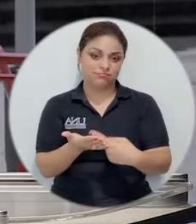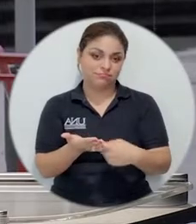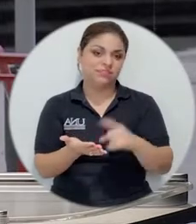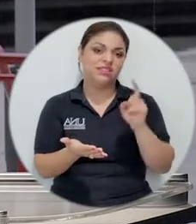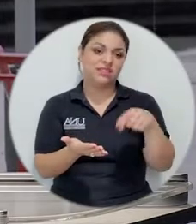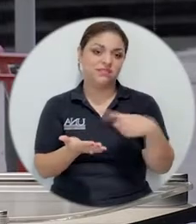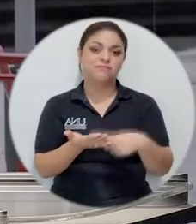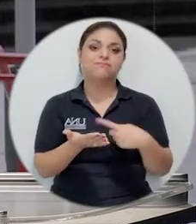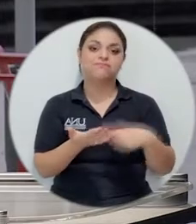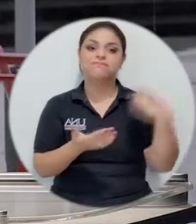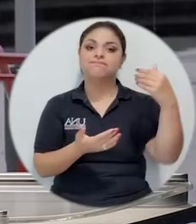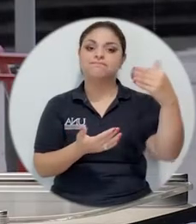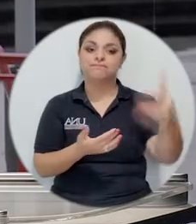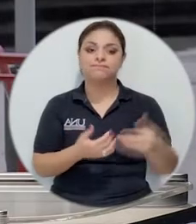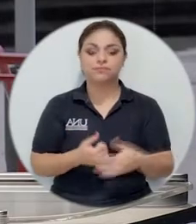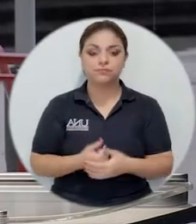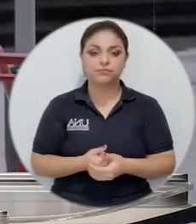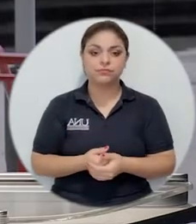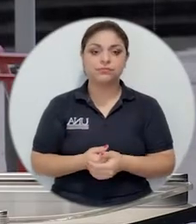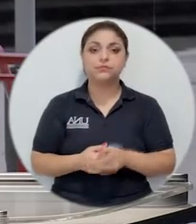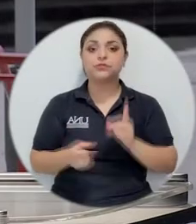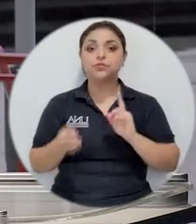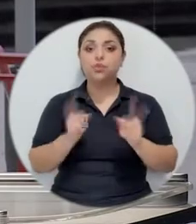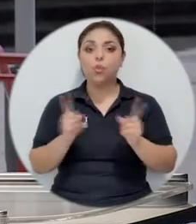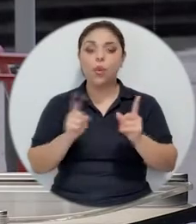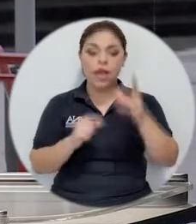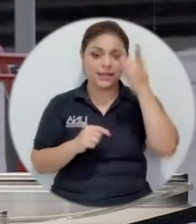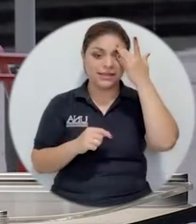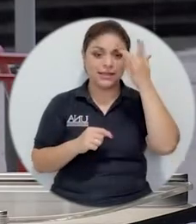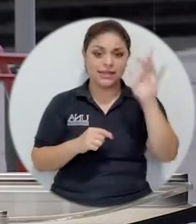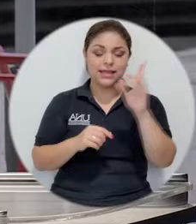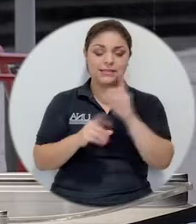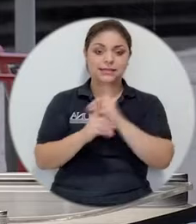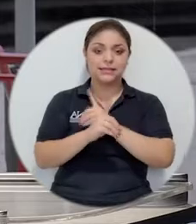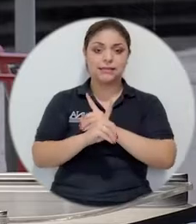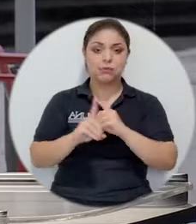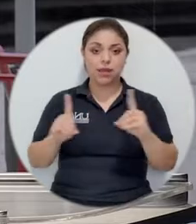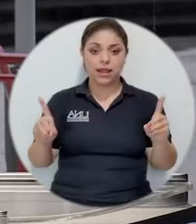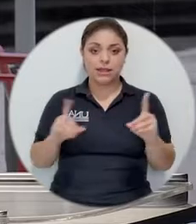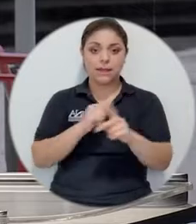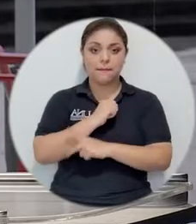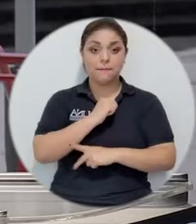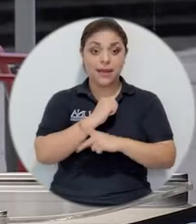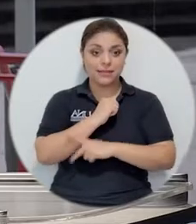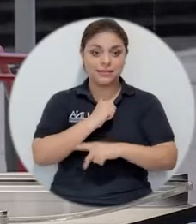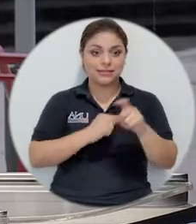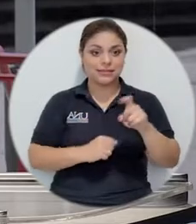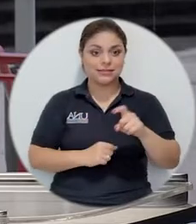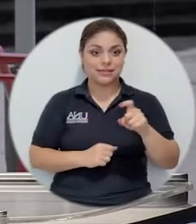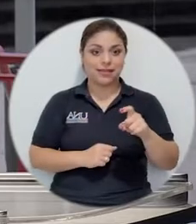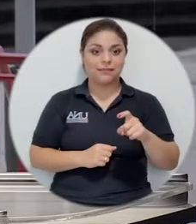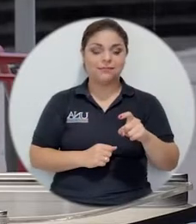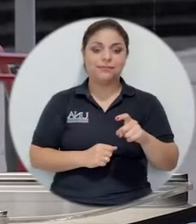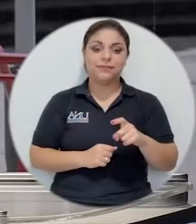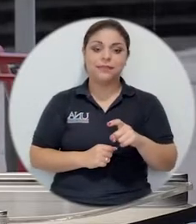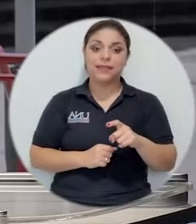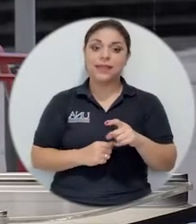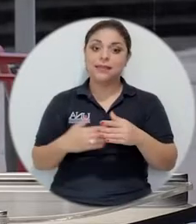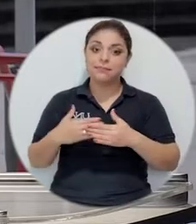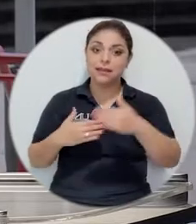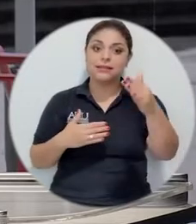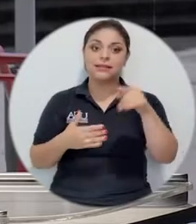debe discutirse. ¿Cuál es la inteligencia democrática que el país merece? Y a partir de